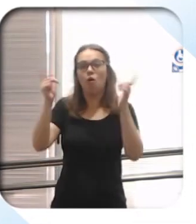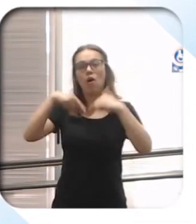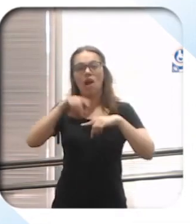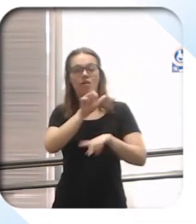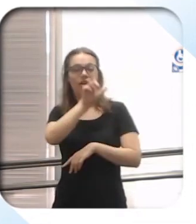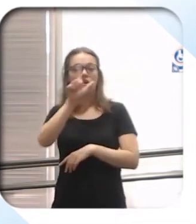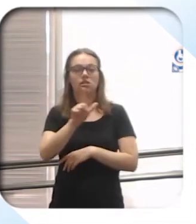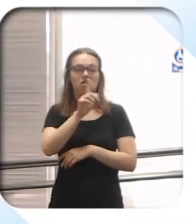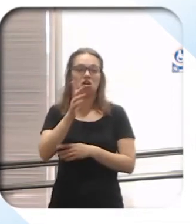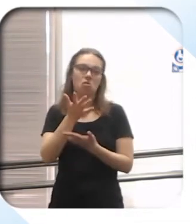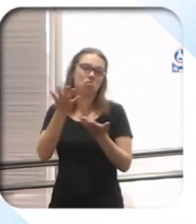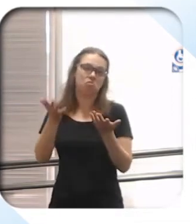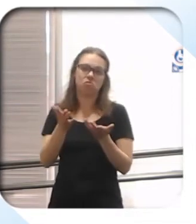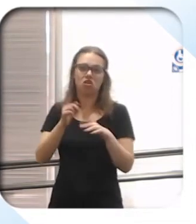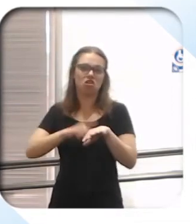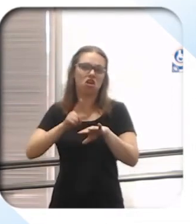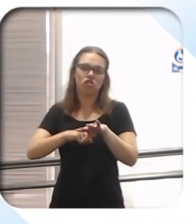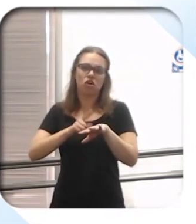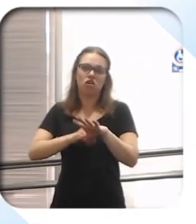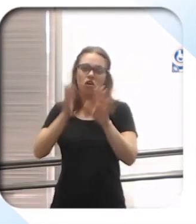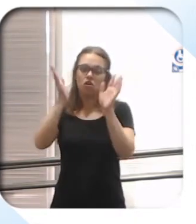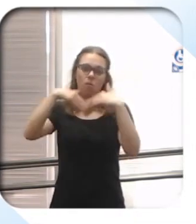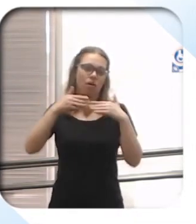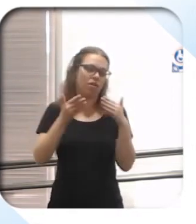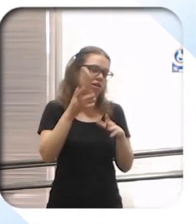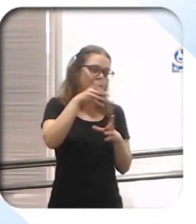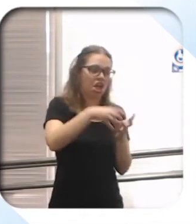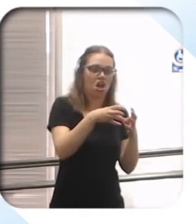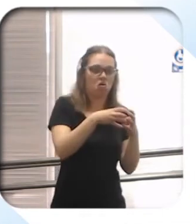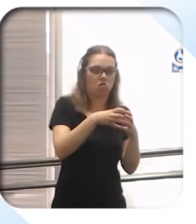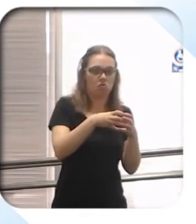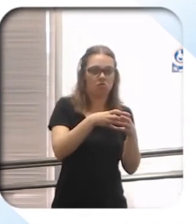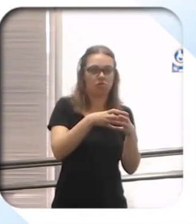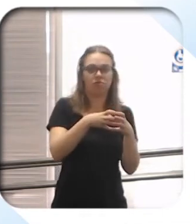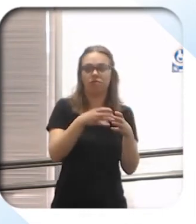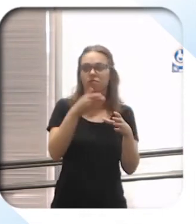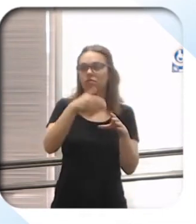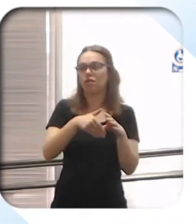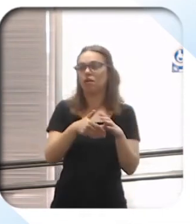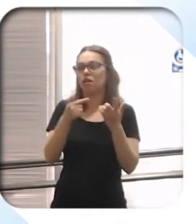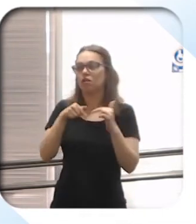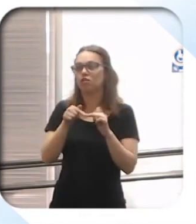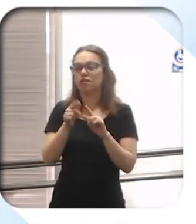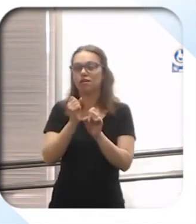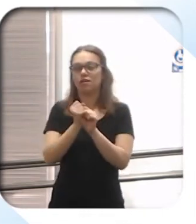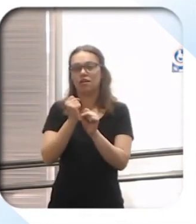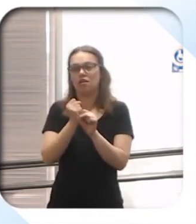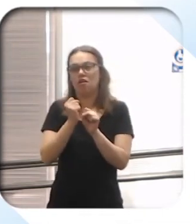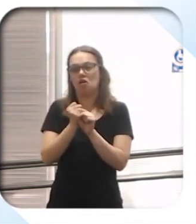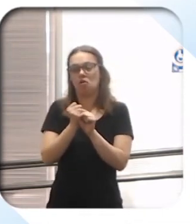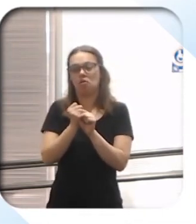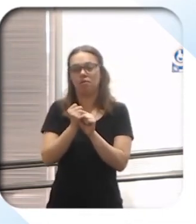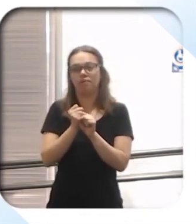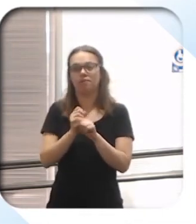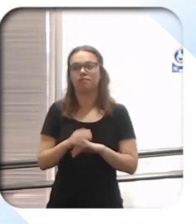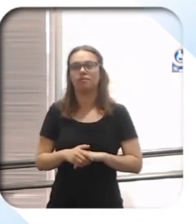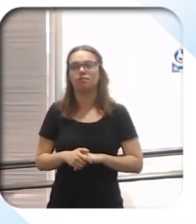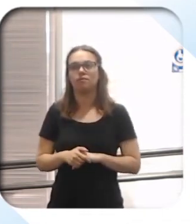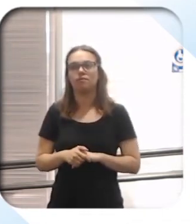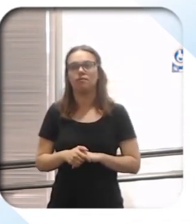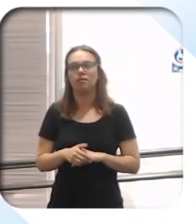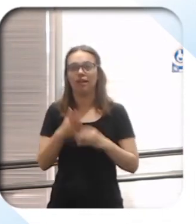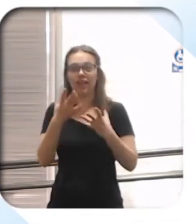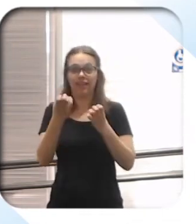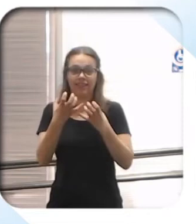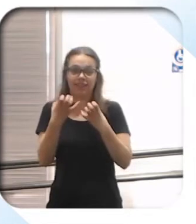liceo, y entonces los horarios no les dan para venir al grupo. Y bueno, entra otro chico que está con deseo